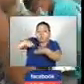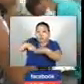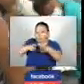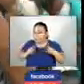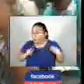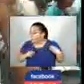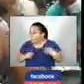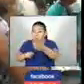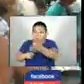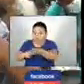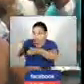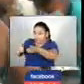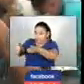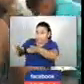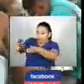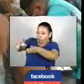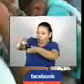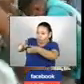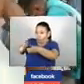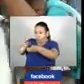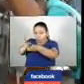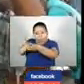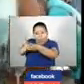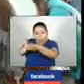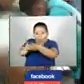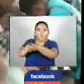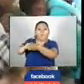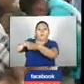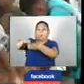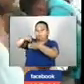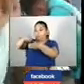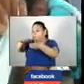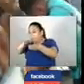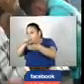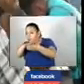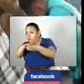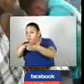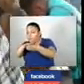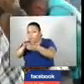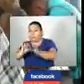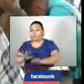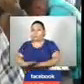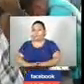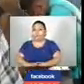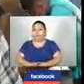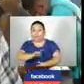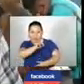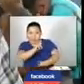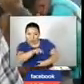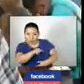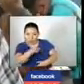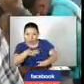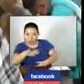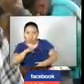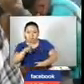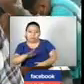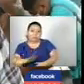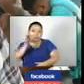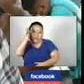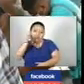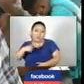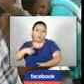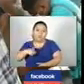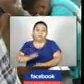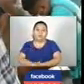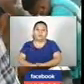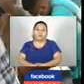cuando él me lo está echando, ella solita se va deshaciendo, va deshaciendo, va deshaciendo. Cuando ella llena, llena, ya está. Deshaciendo. Pero esta es cosa suya, esa mezcla. Sí, es cosa. Sí, lo